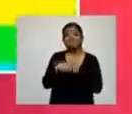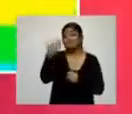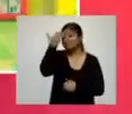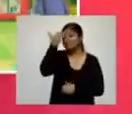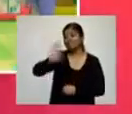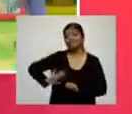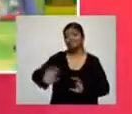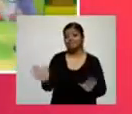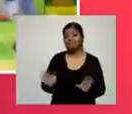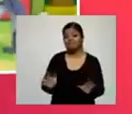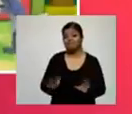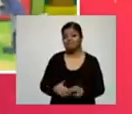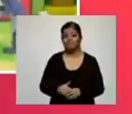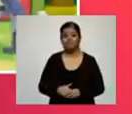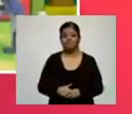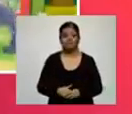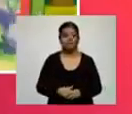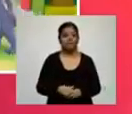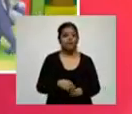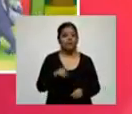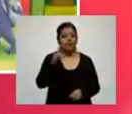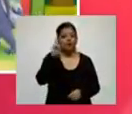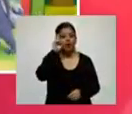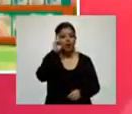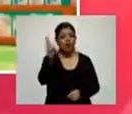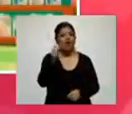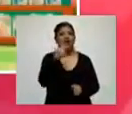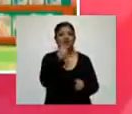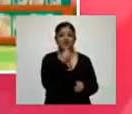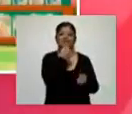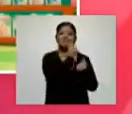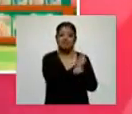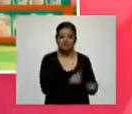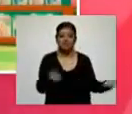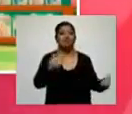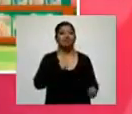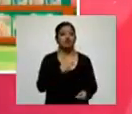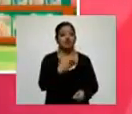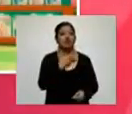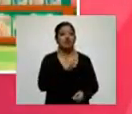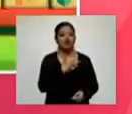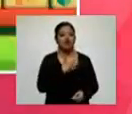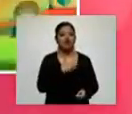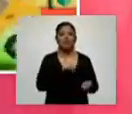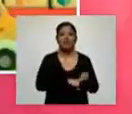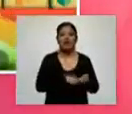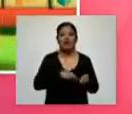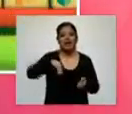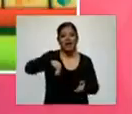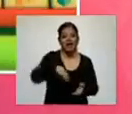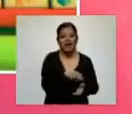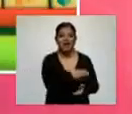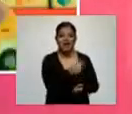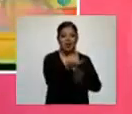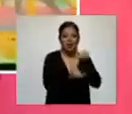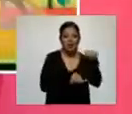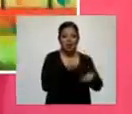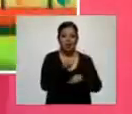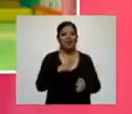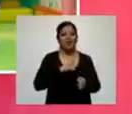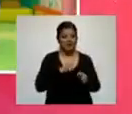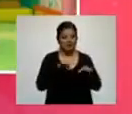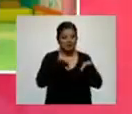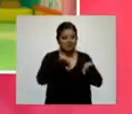desconocido. Hola, pequeños niños, tengo autos de juguete, también tienen